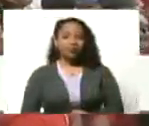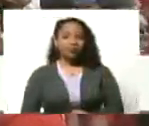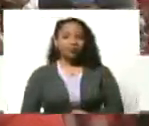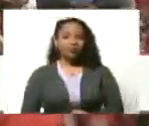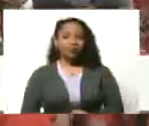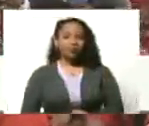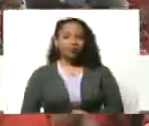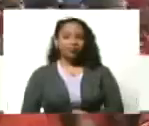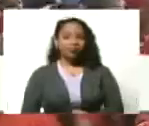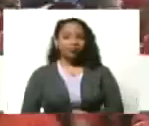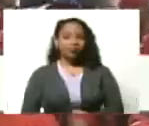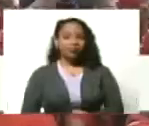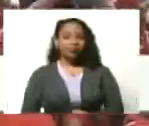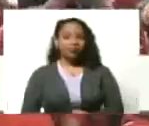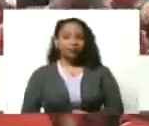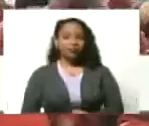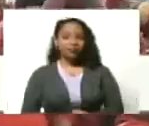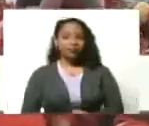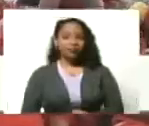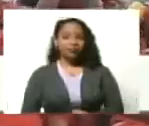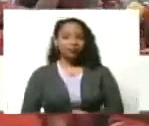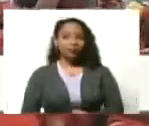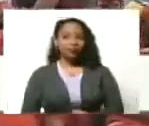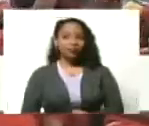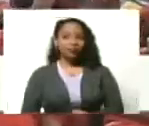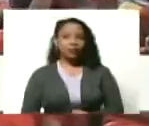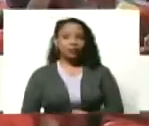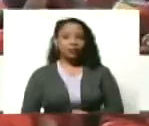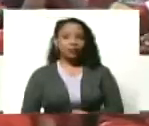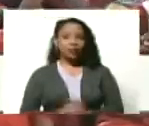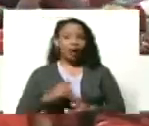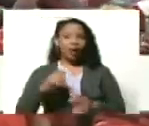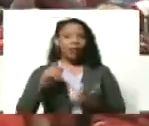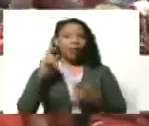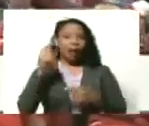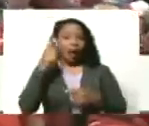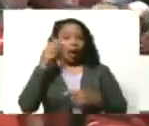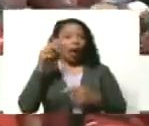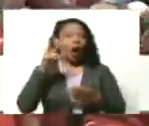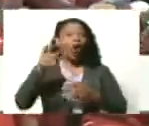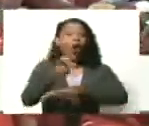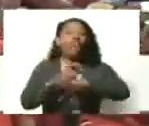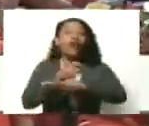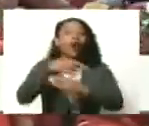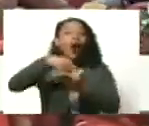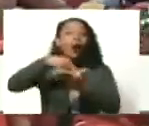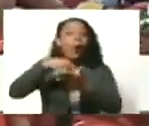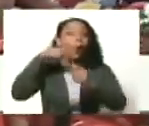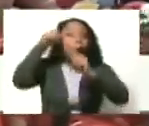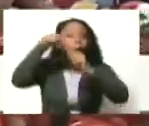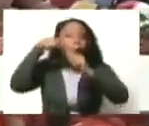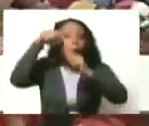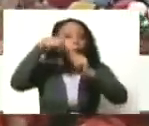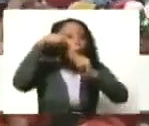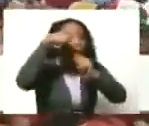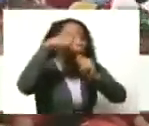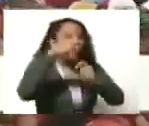Vamos a ver si es verdad. Vamos a grabarla para ver si es verdad. Rafael va a grabar. Ya va. Agarren aire.